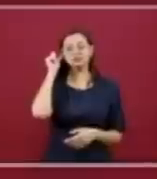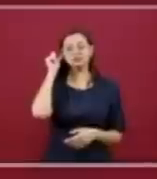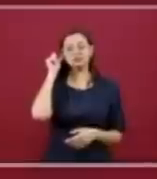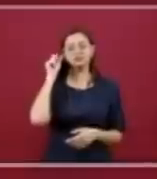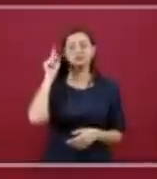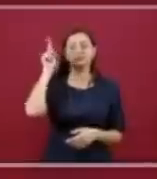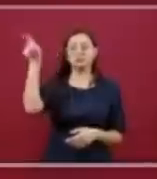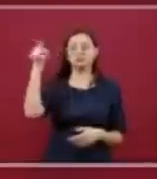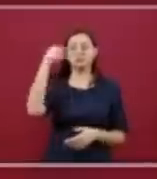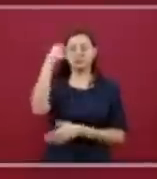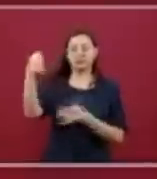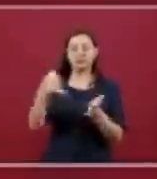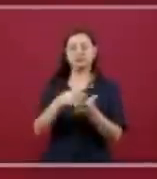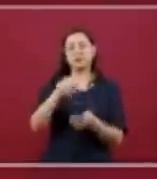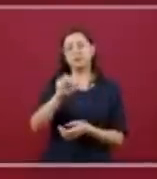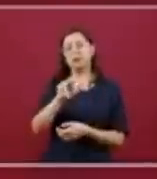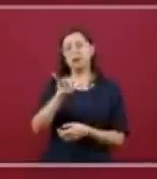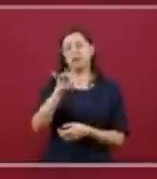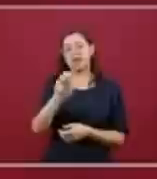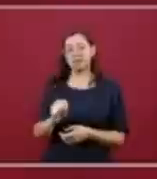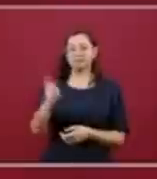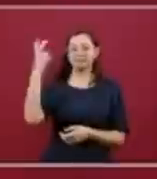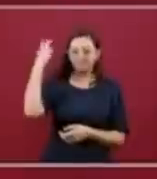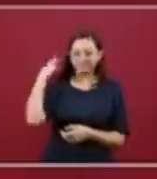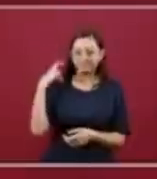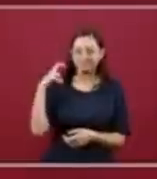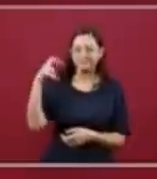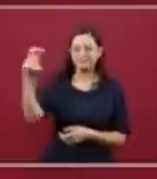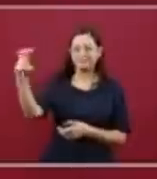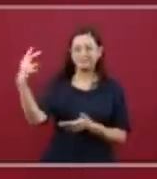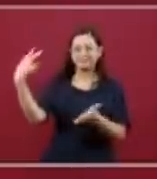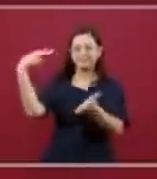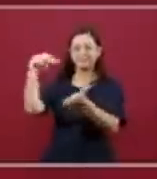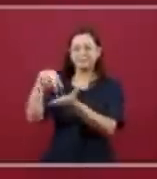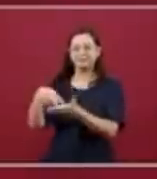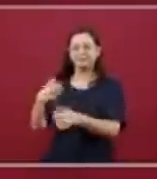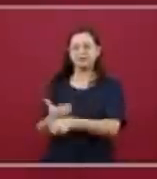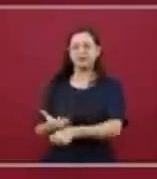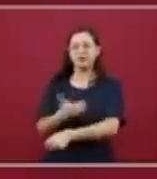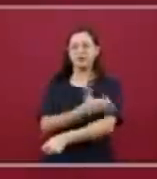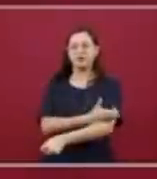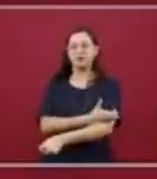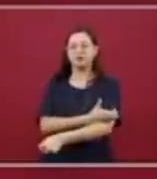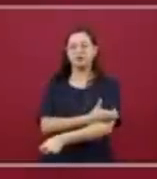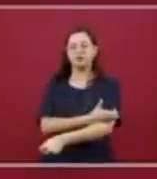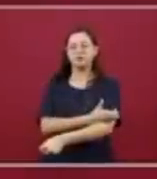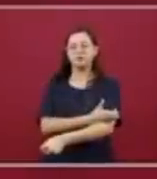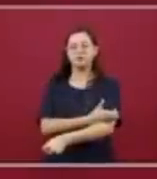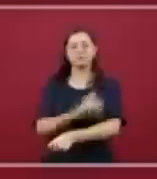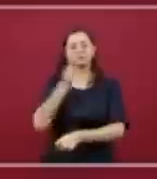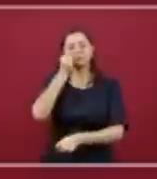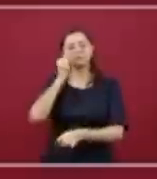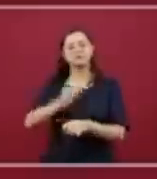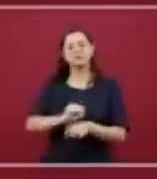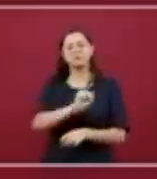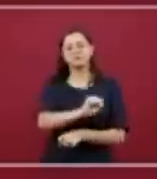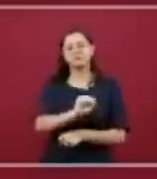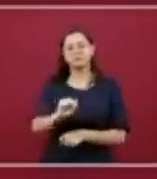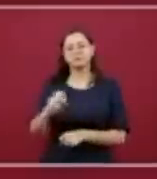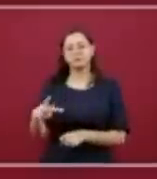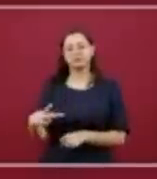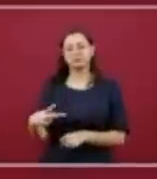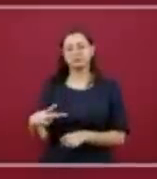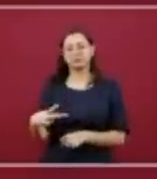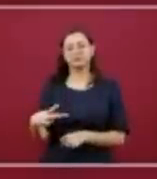las Islas Marías, me acompañaron el secretario de Seguridad Pública,